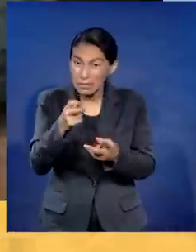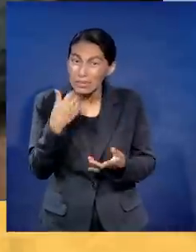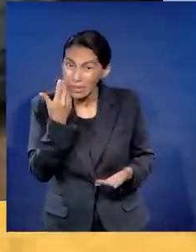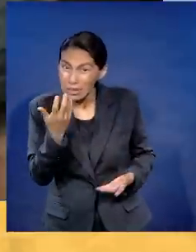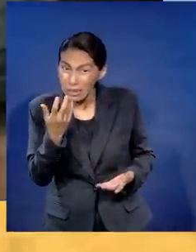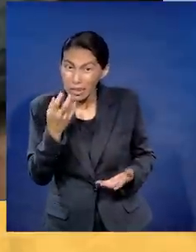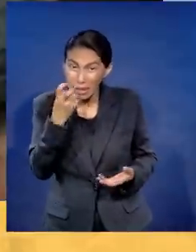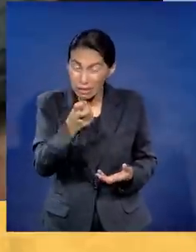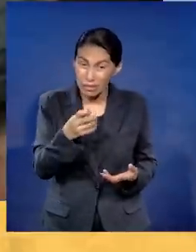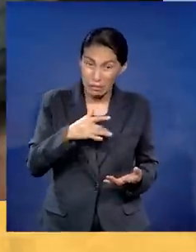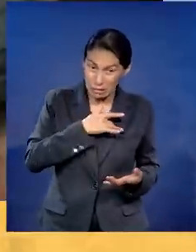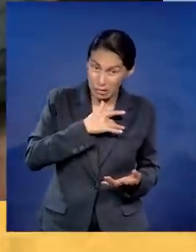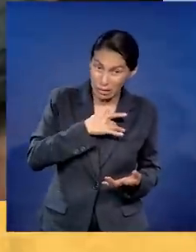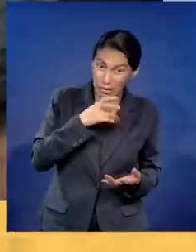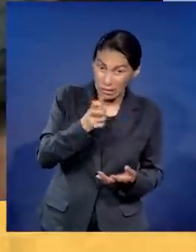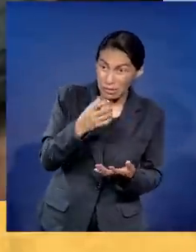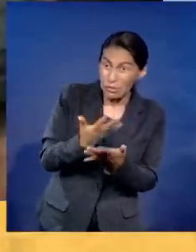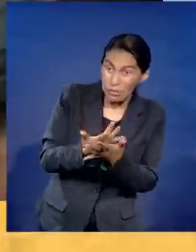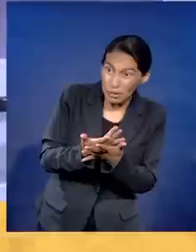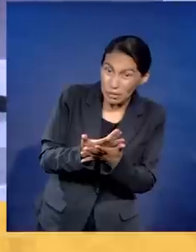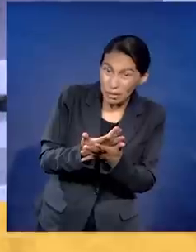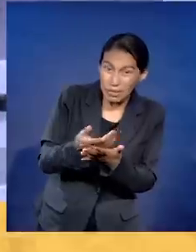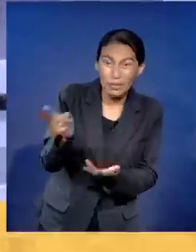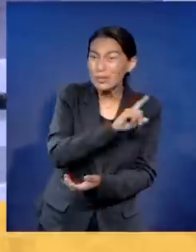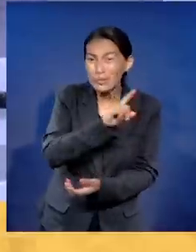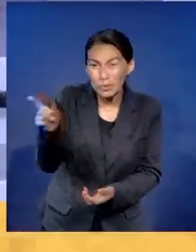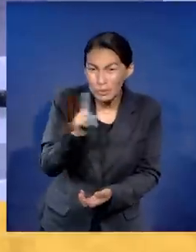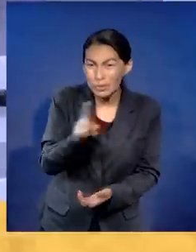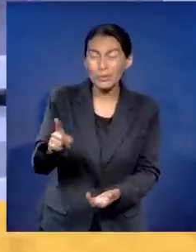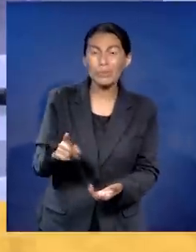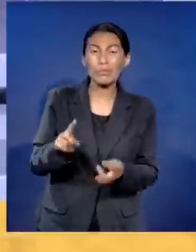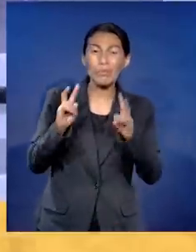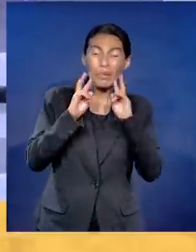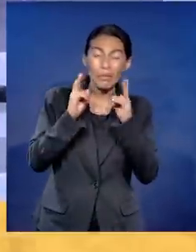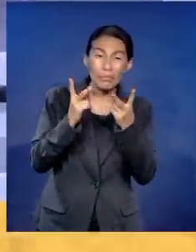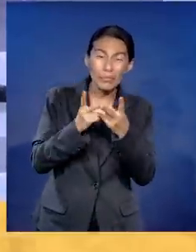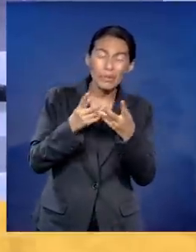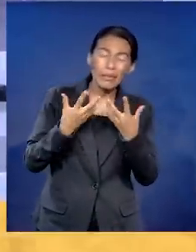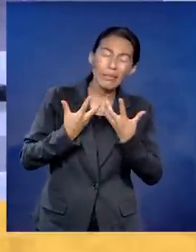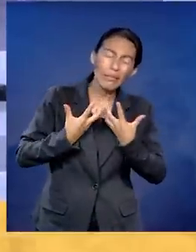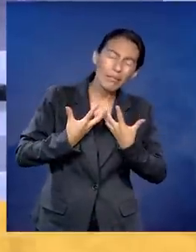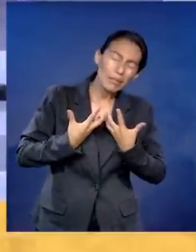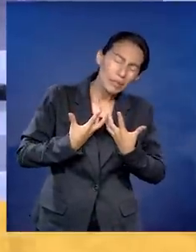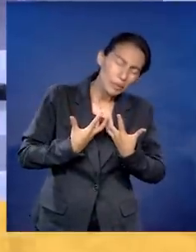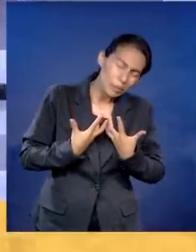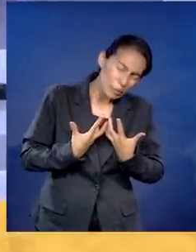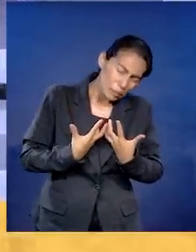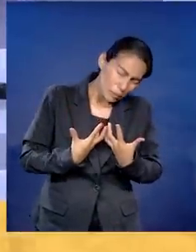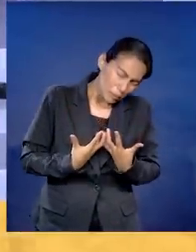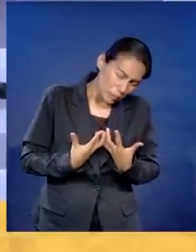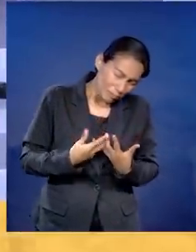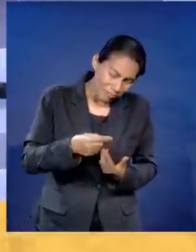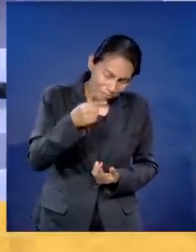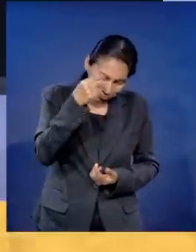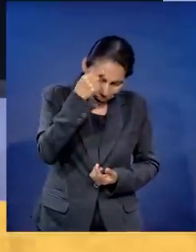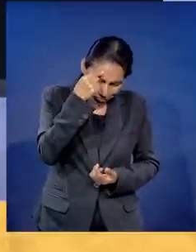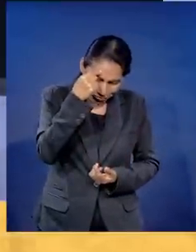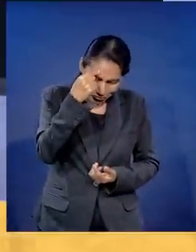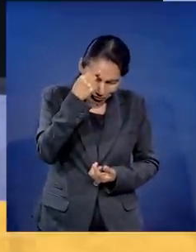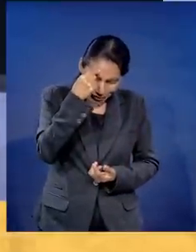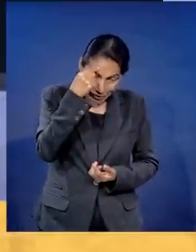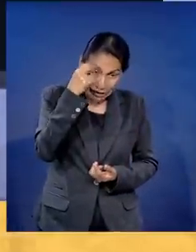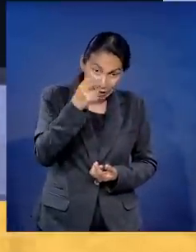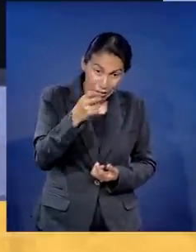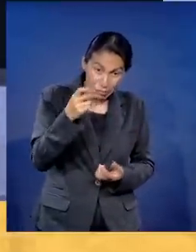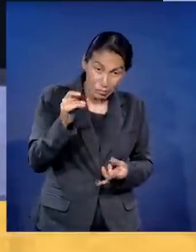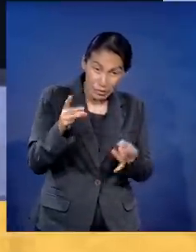No es lo que Pedro esperaba. Entonces, lo que le movió el piso a Pedro no fue el miedo. Lo que le movió el piso a Pedro es que lo que él